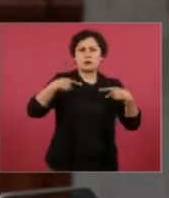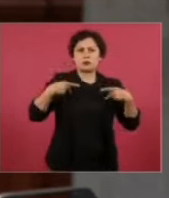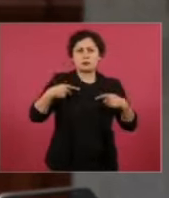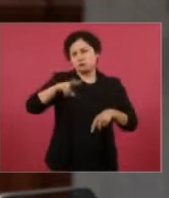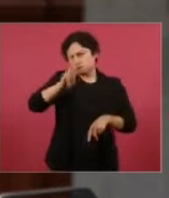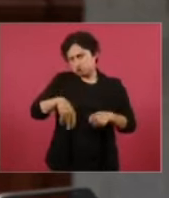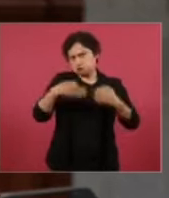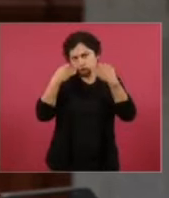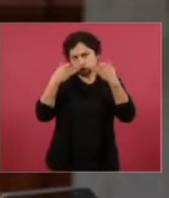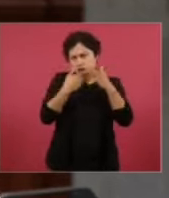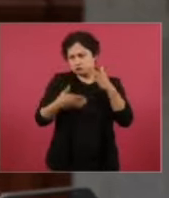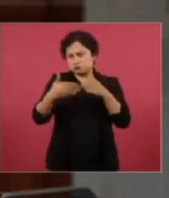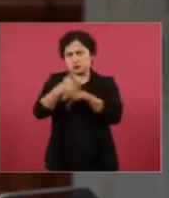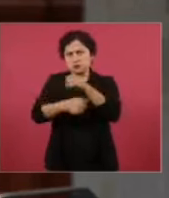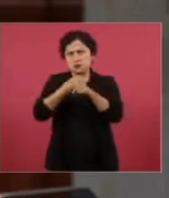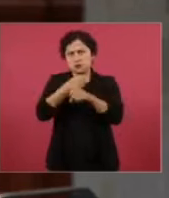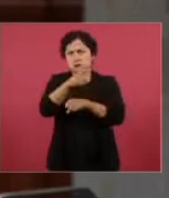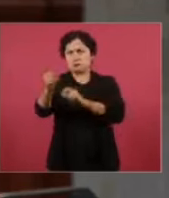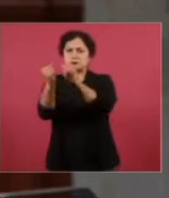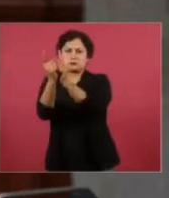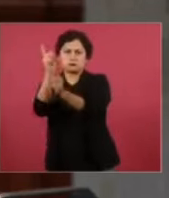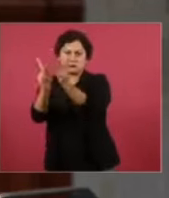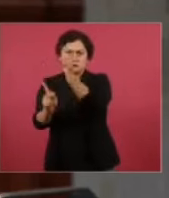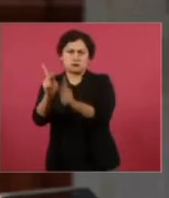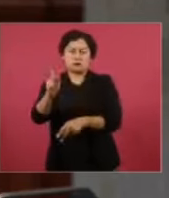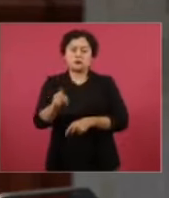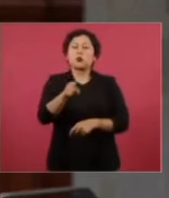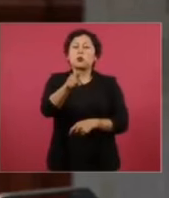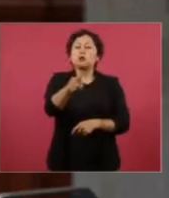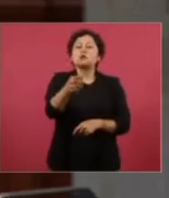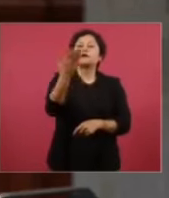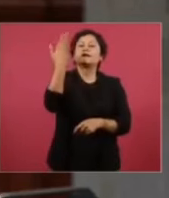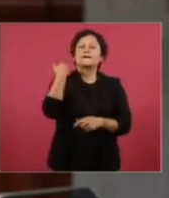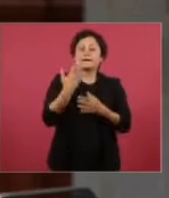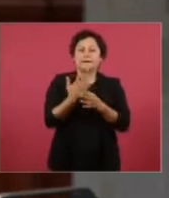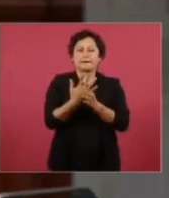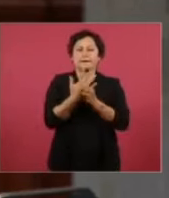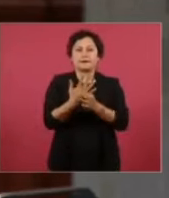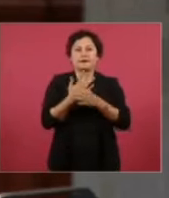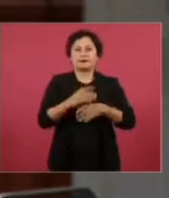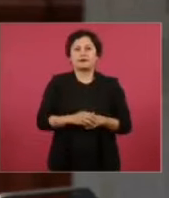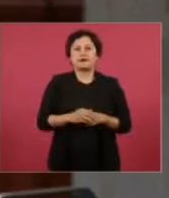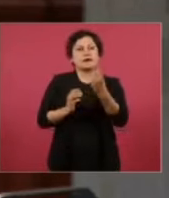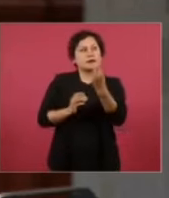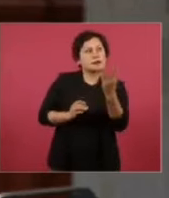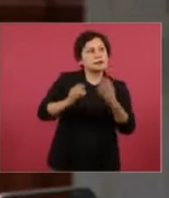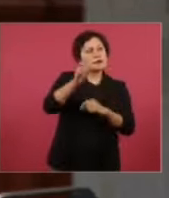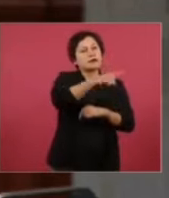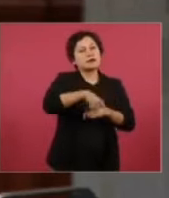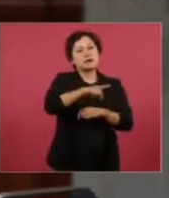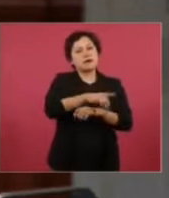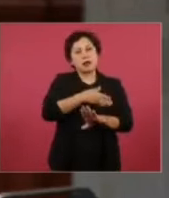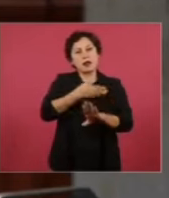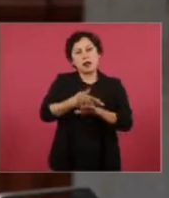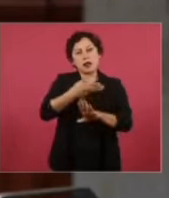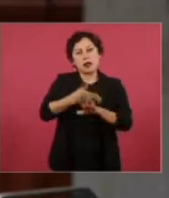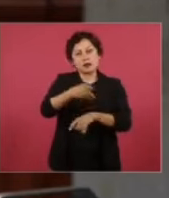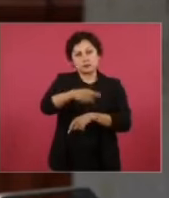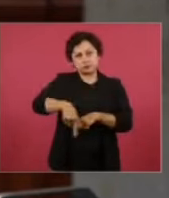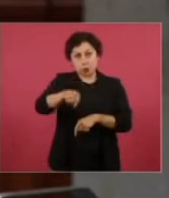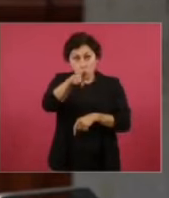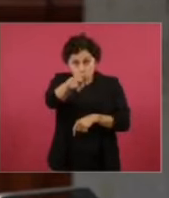Se confrontó con el presidente como siempre. Ahora la señora Reina está culpando al presidente de que le